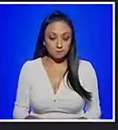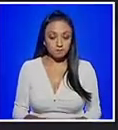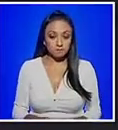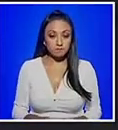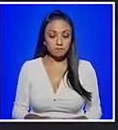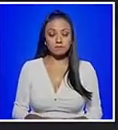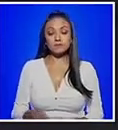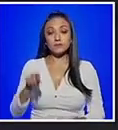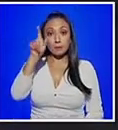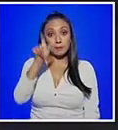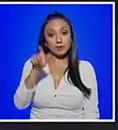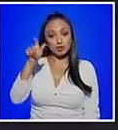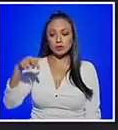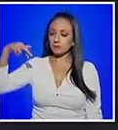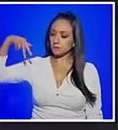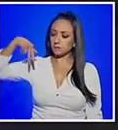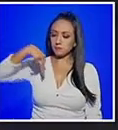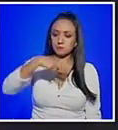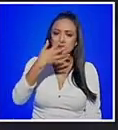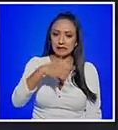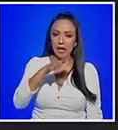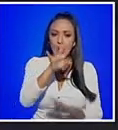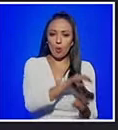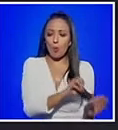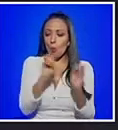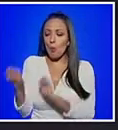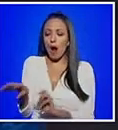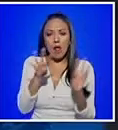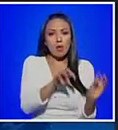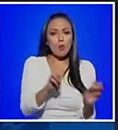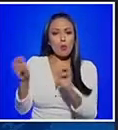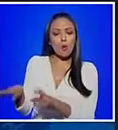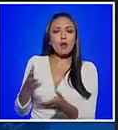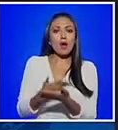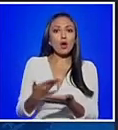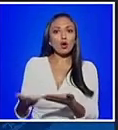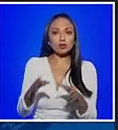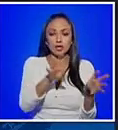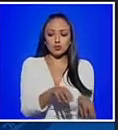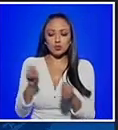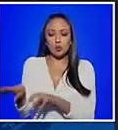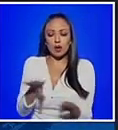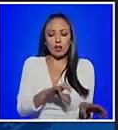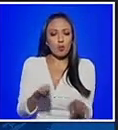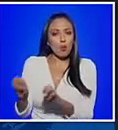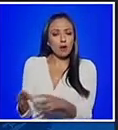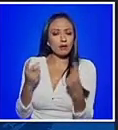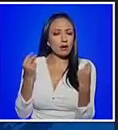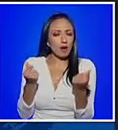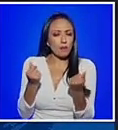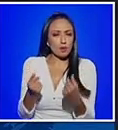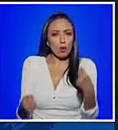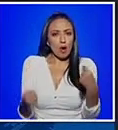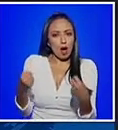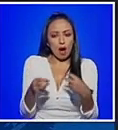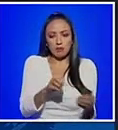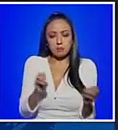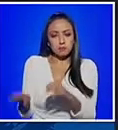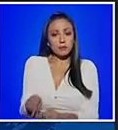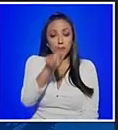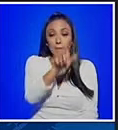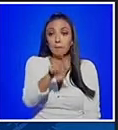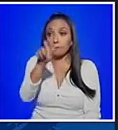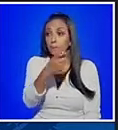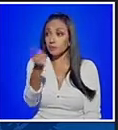Varios sujetos bajan diferentes artículos para guardarlos en estos dos vehículos. Fue cuestión de minutos mientras los vecinos no pudieron